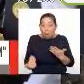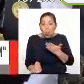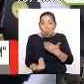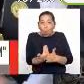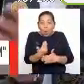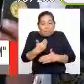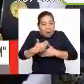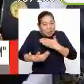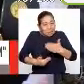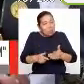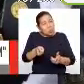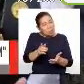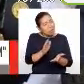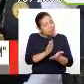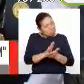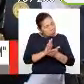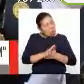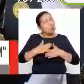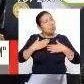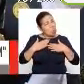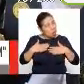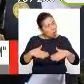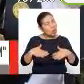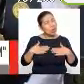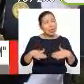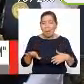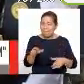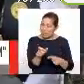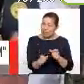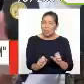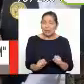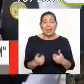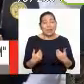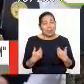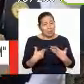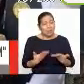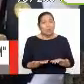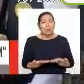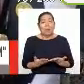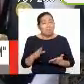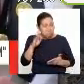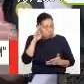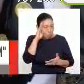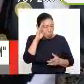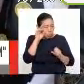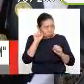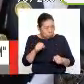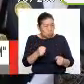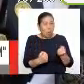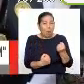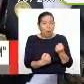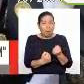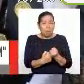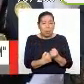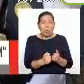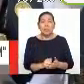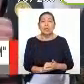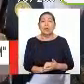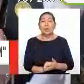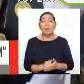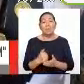debe sentir tranquila en ese sentido la ciudadanía. Acá tiene una policía respaldada por el sector